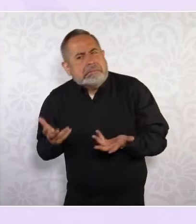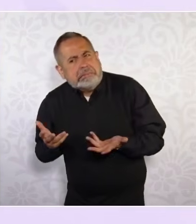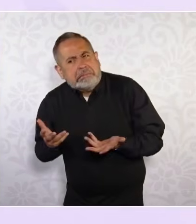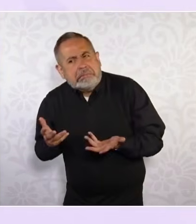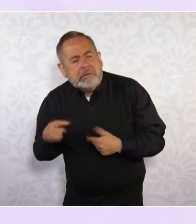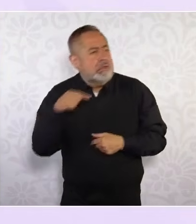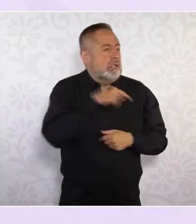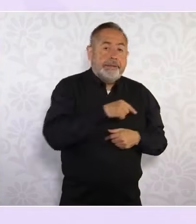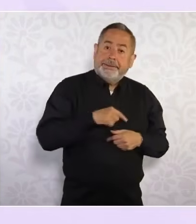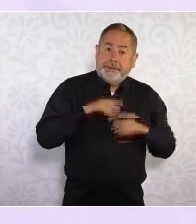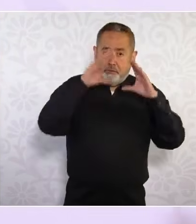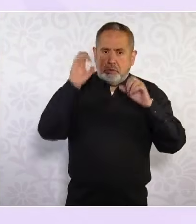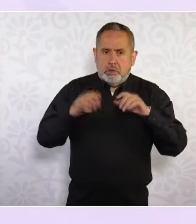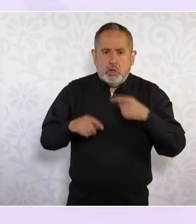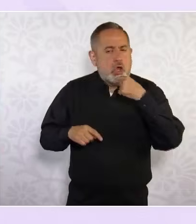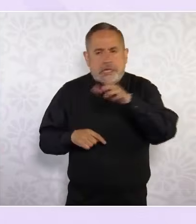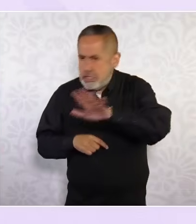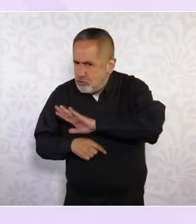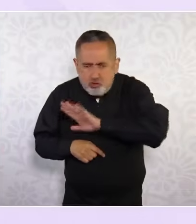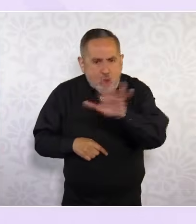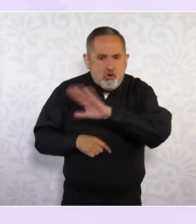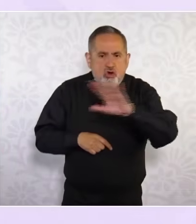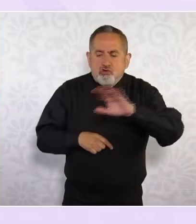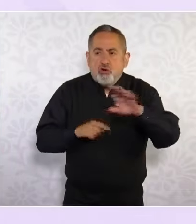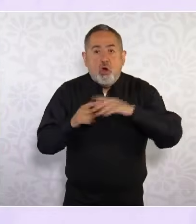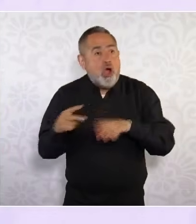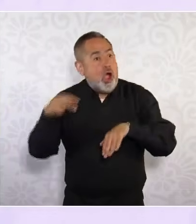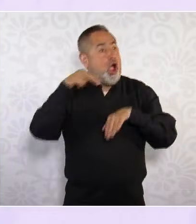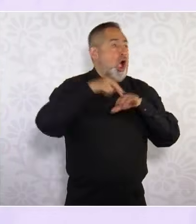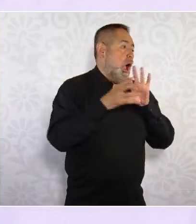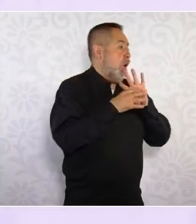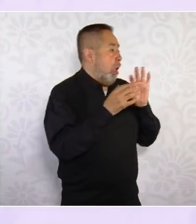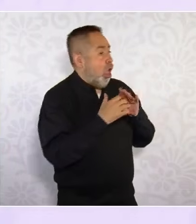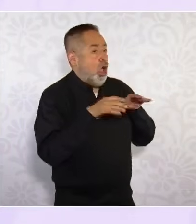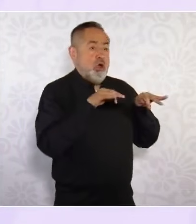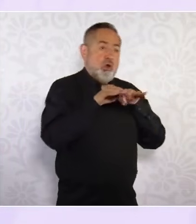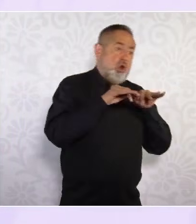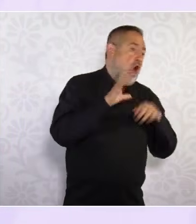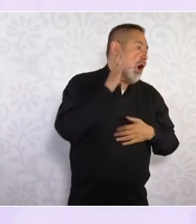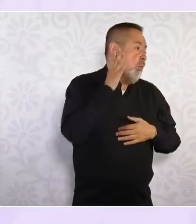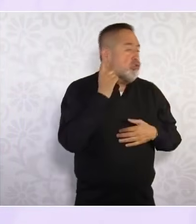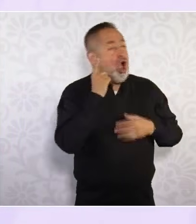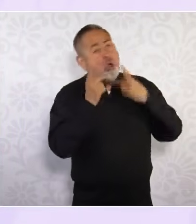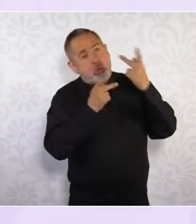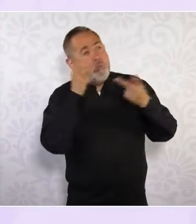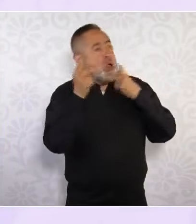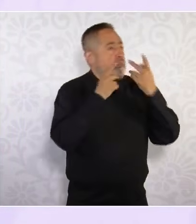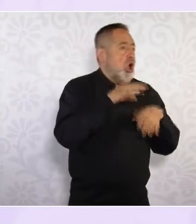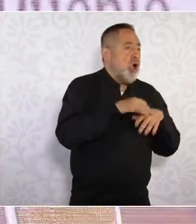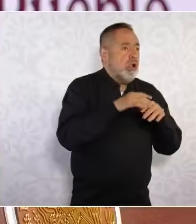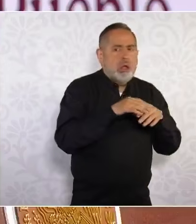Les dije, no anden allá arriba, no se queden allá en el Congreso, acá en la ciudad nada